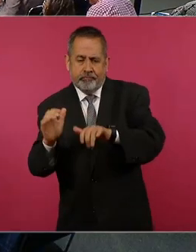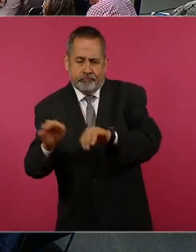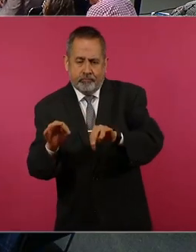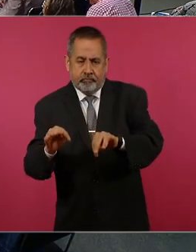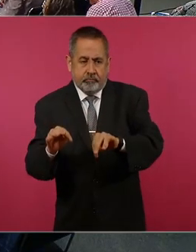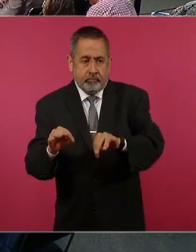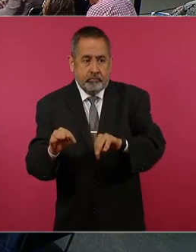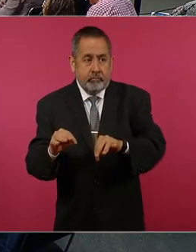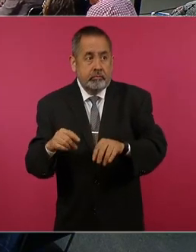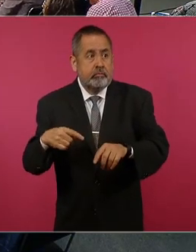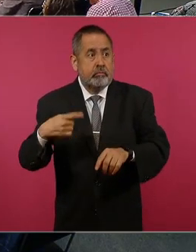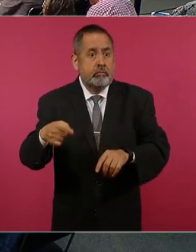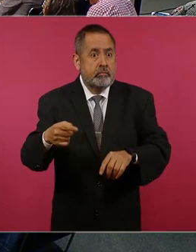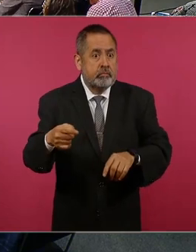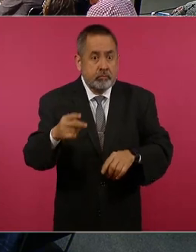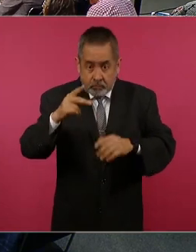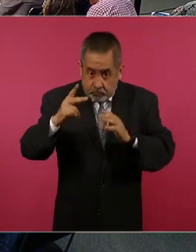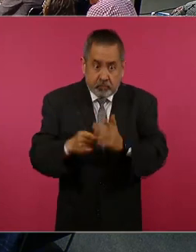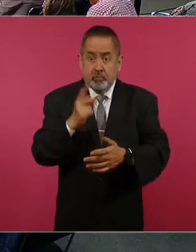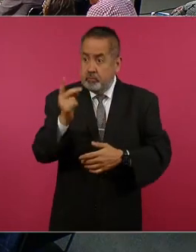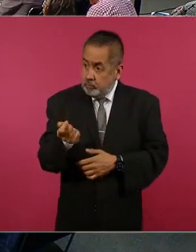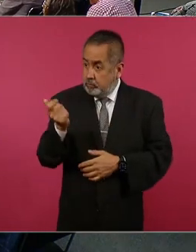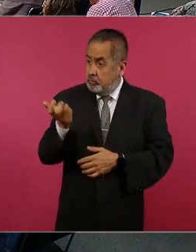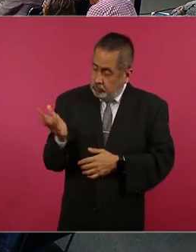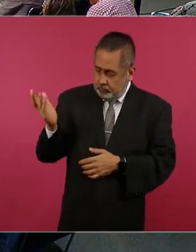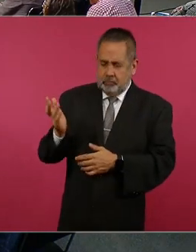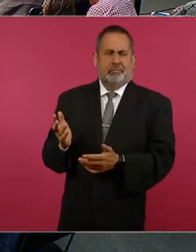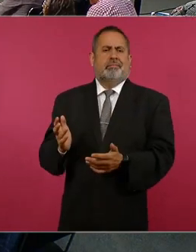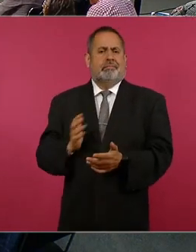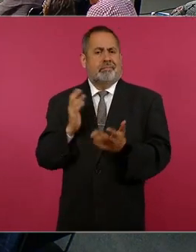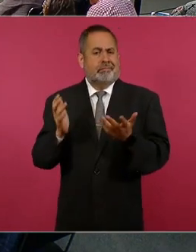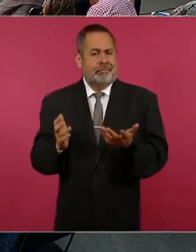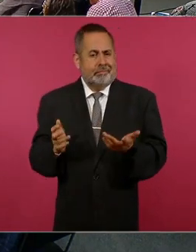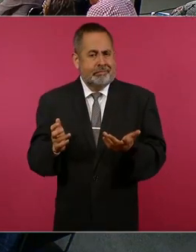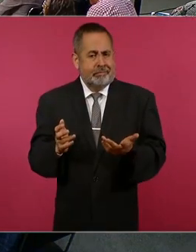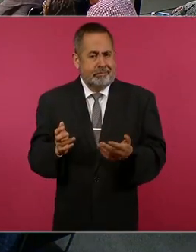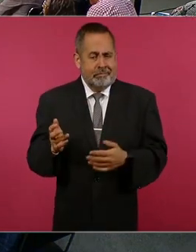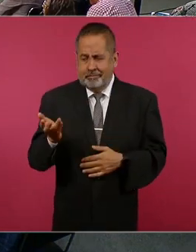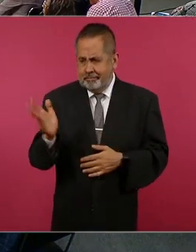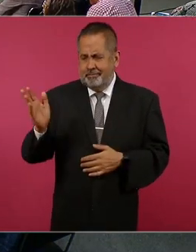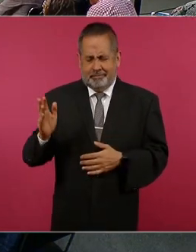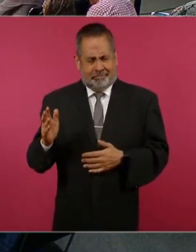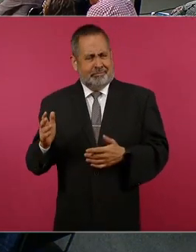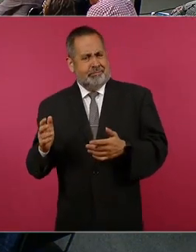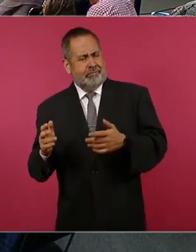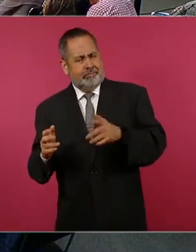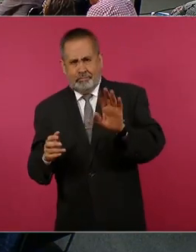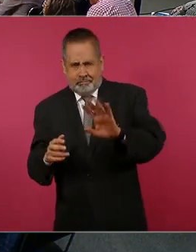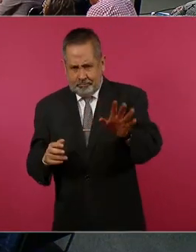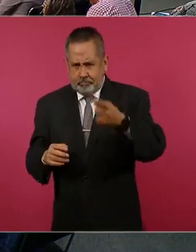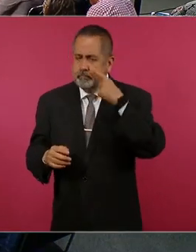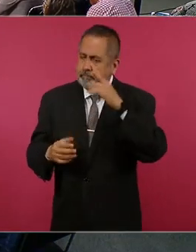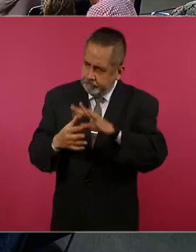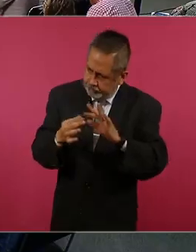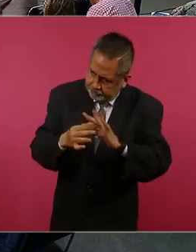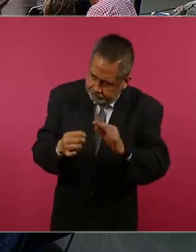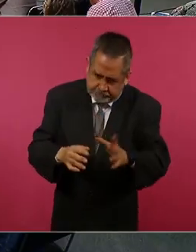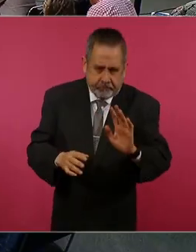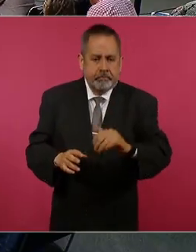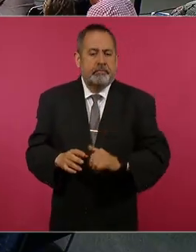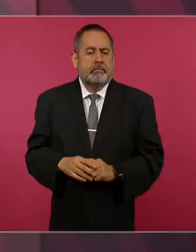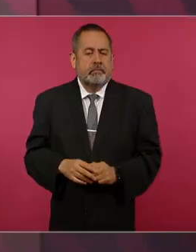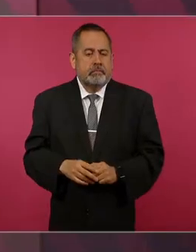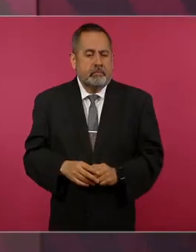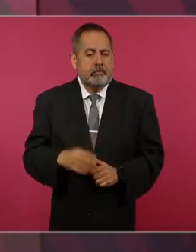los volvieron a despedir. Y